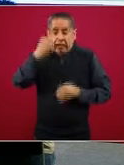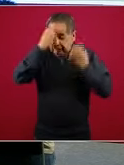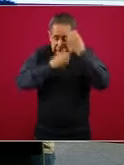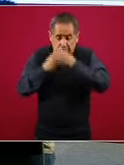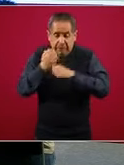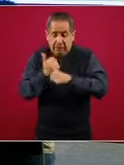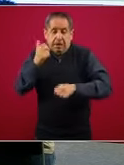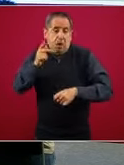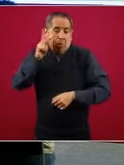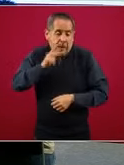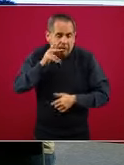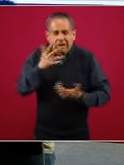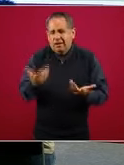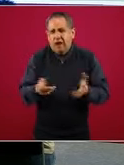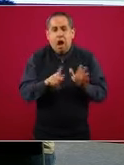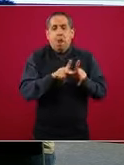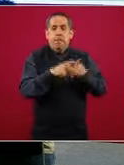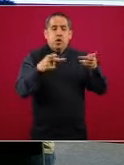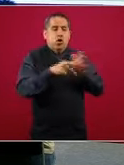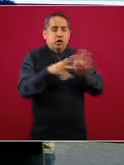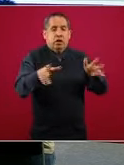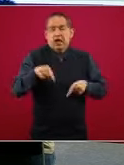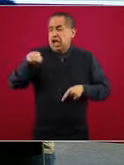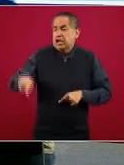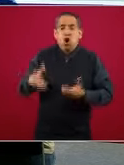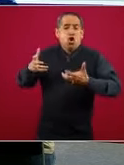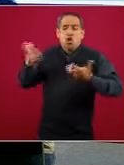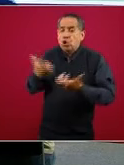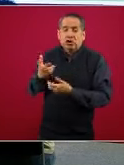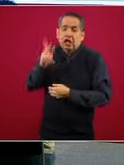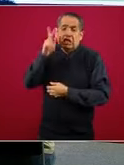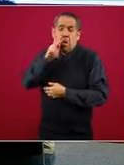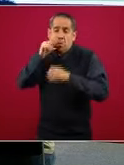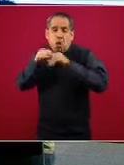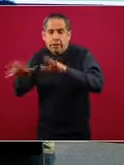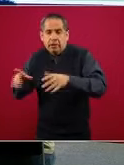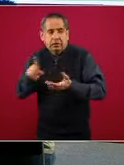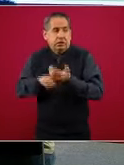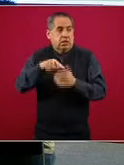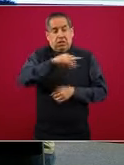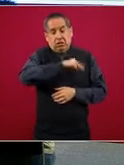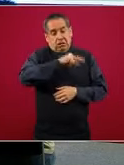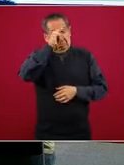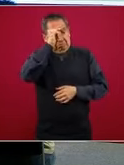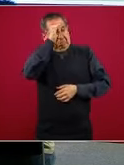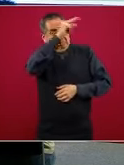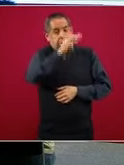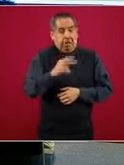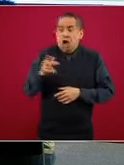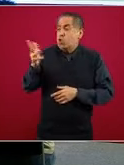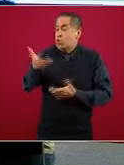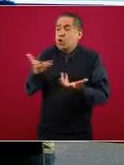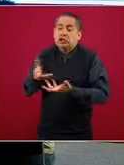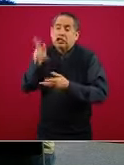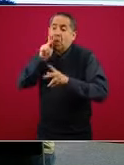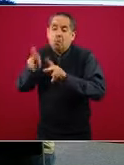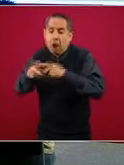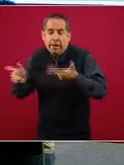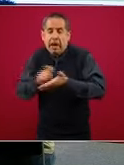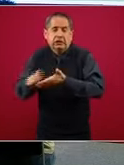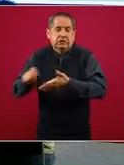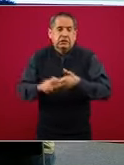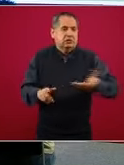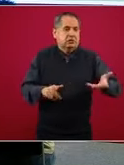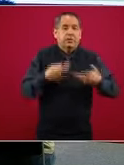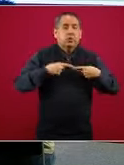Y hay diarios nacionales que enfatizan que no se hacen pruebas. Hay intelectuales que dicen que no se hacen pruebas. Hay columnistas que